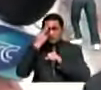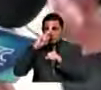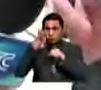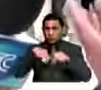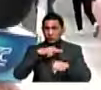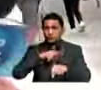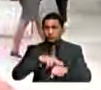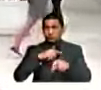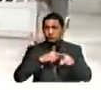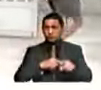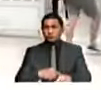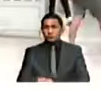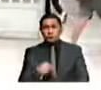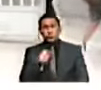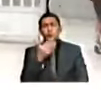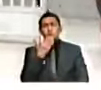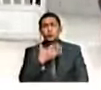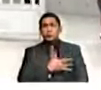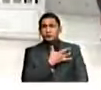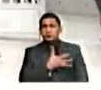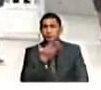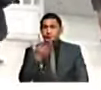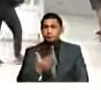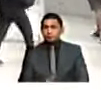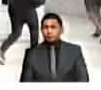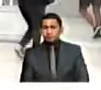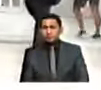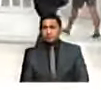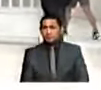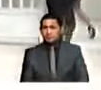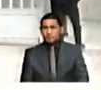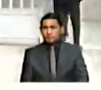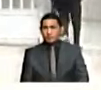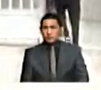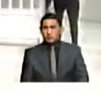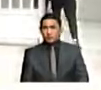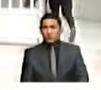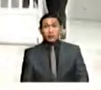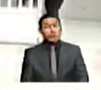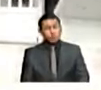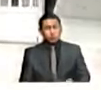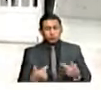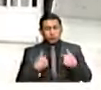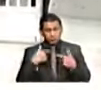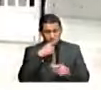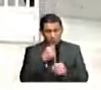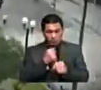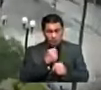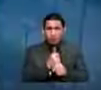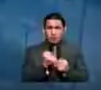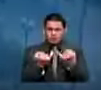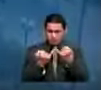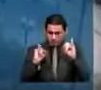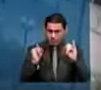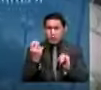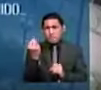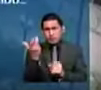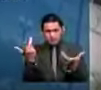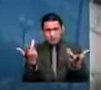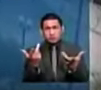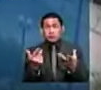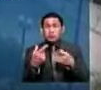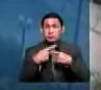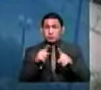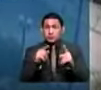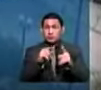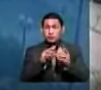que te puede permitir a ti como joven? A producir mi propio dinero y ir a chambear, como diríamos. Ese proyecto de ley propone